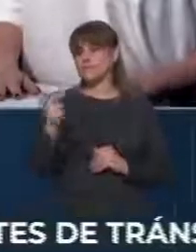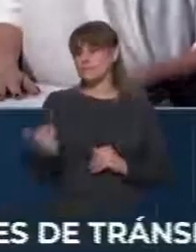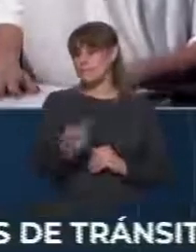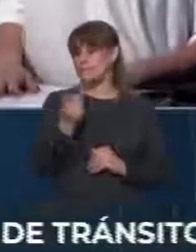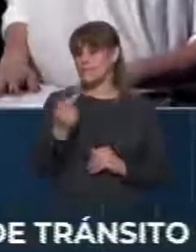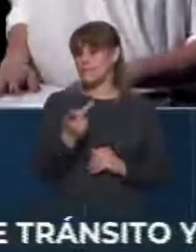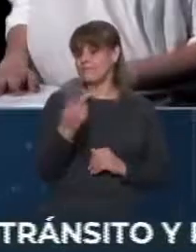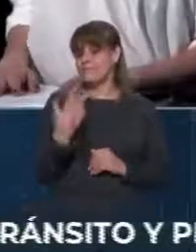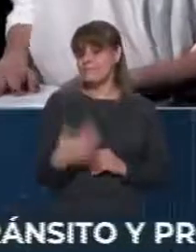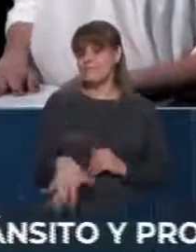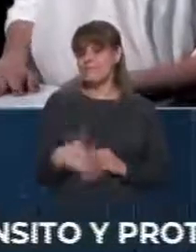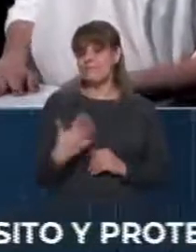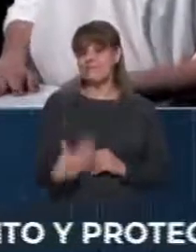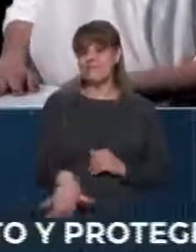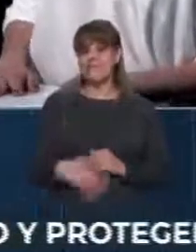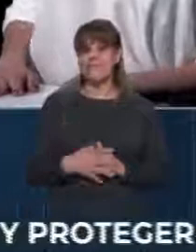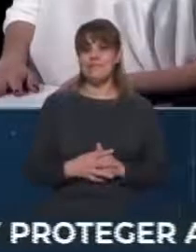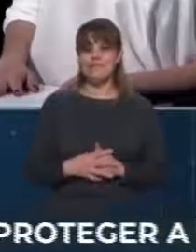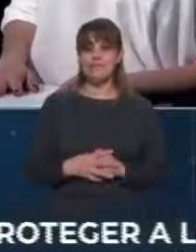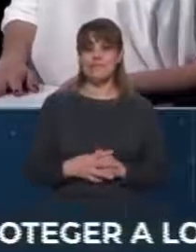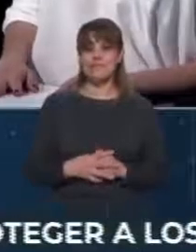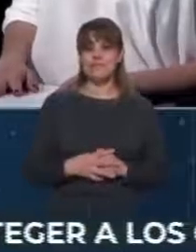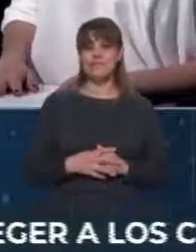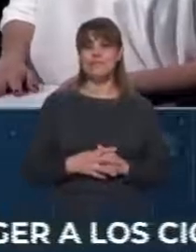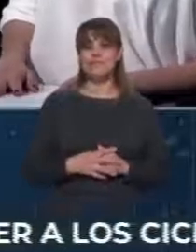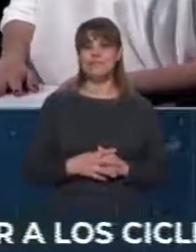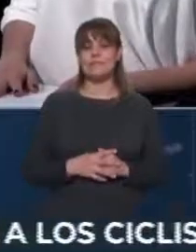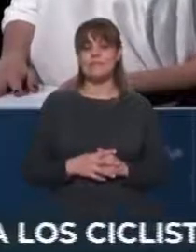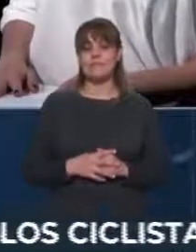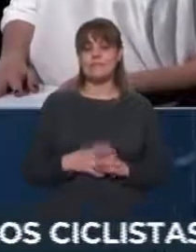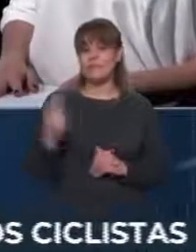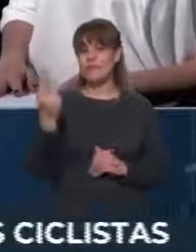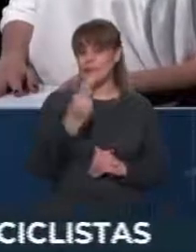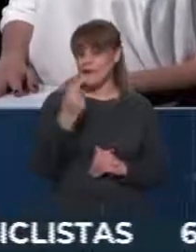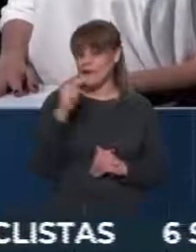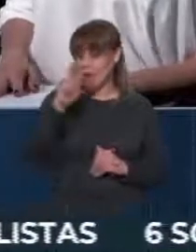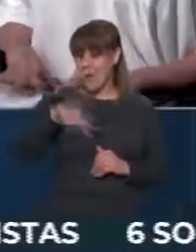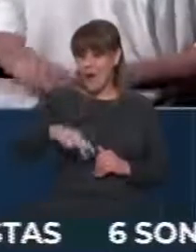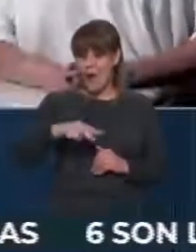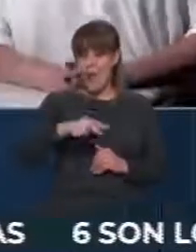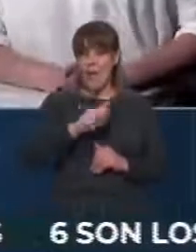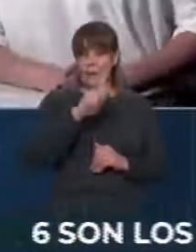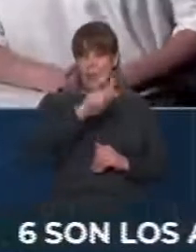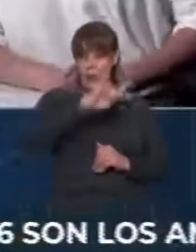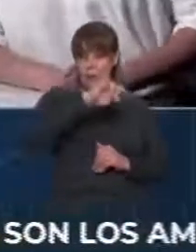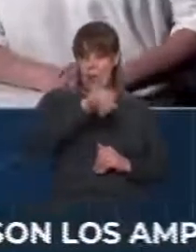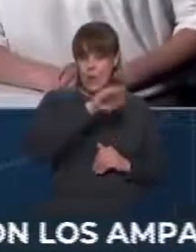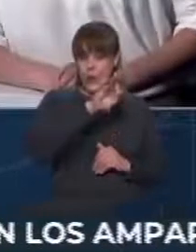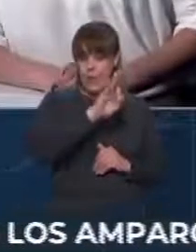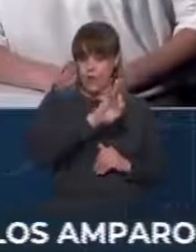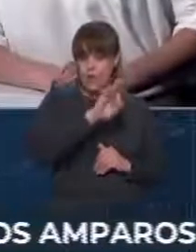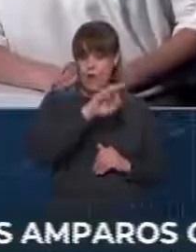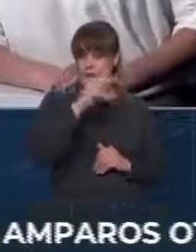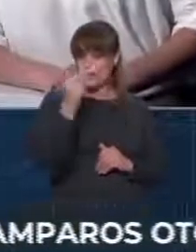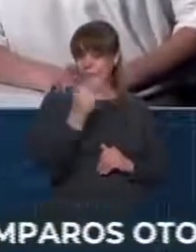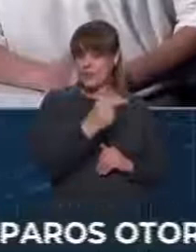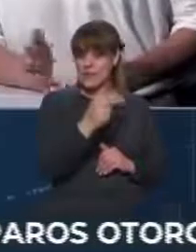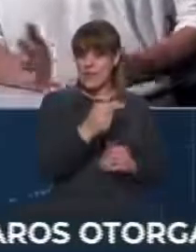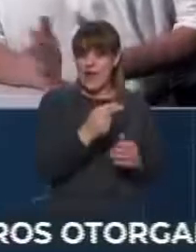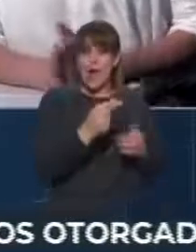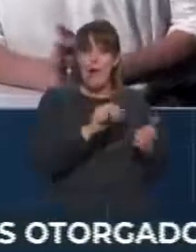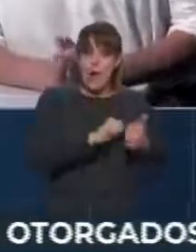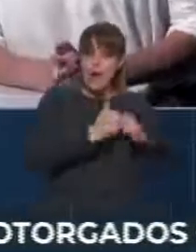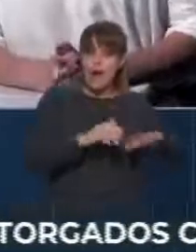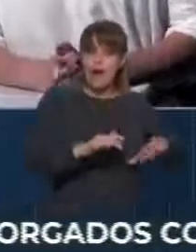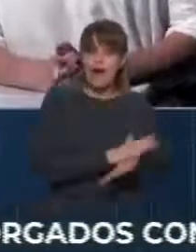pregunta y además bajo la necesidad de reformar este Poder Judicial. Se nos acabó el tiempo. Se